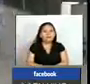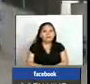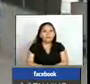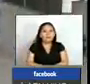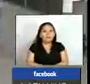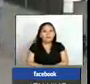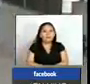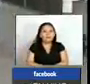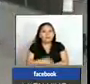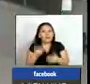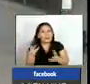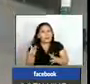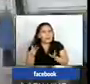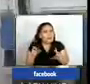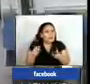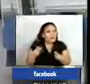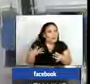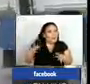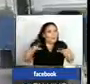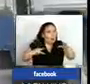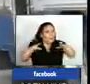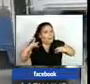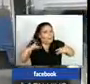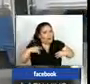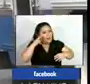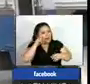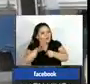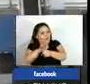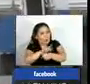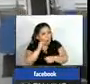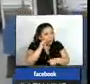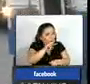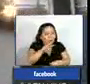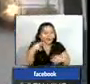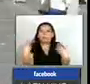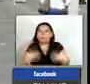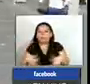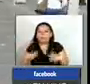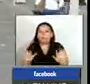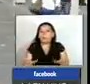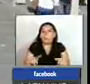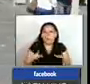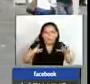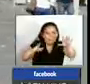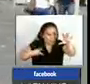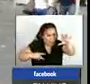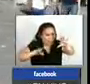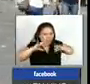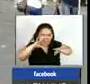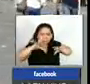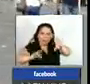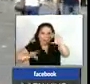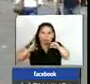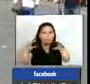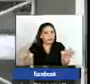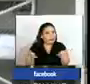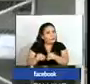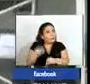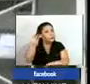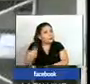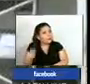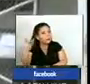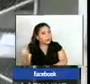El temor por contraer coronavirus se hace más visible en la población debido al incremento de casos que se contabilizan a diario,